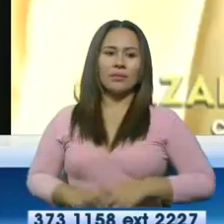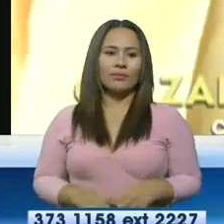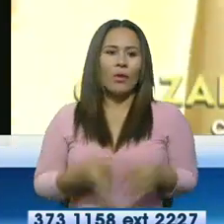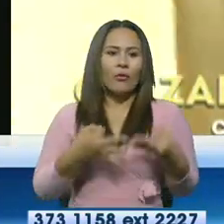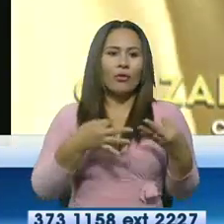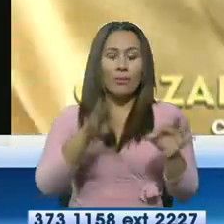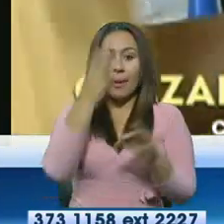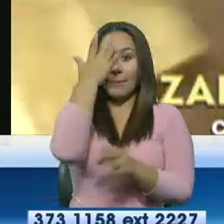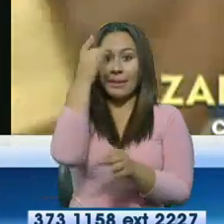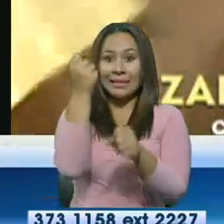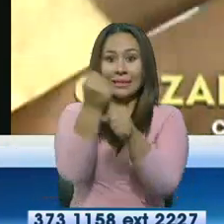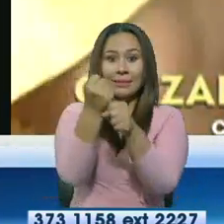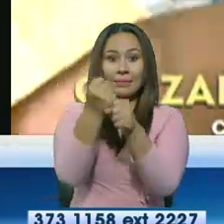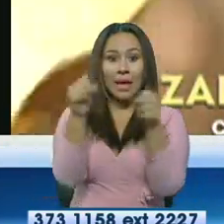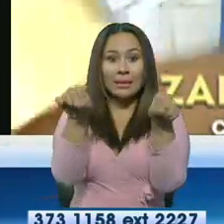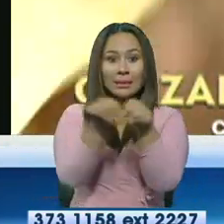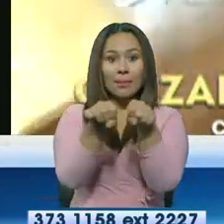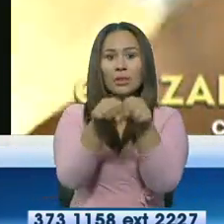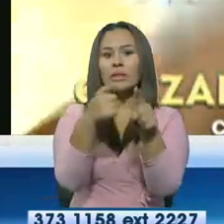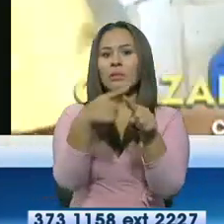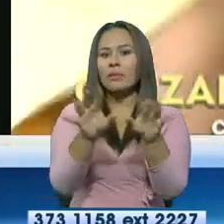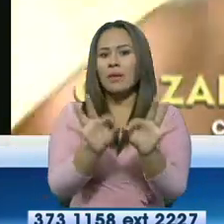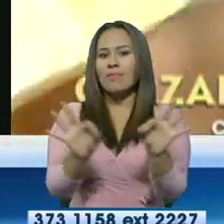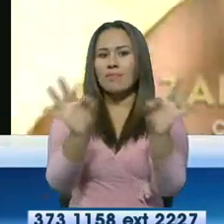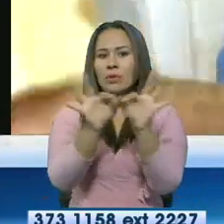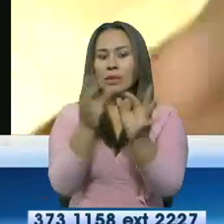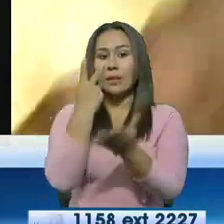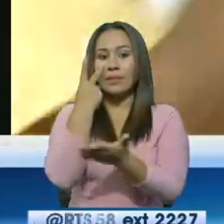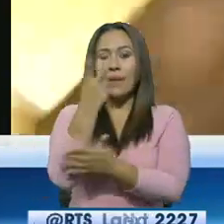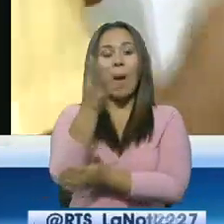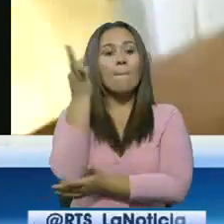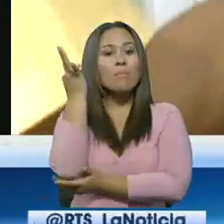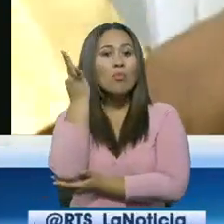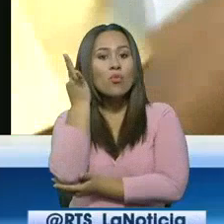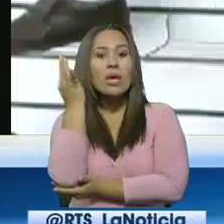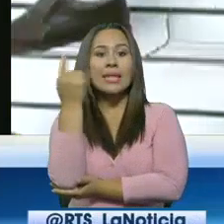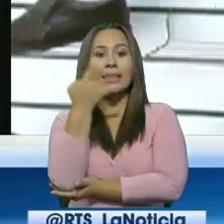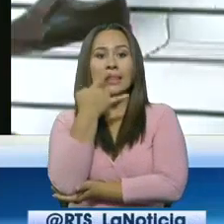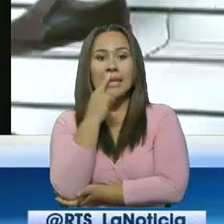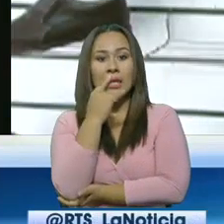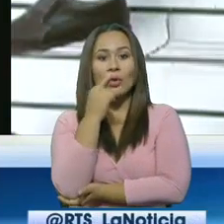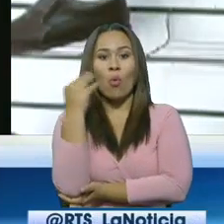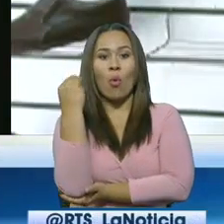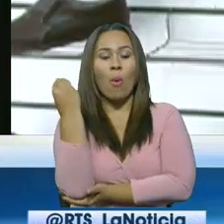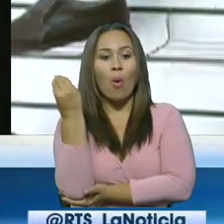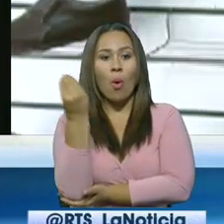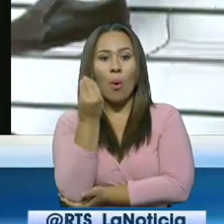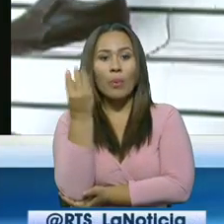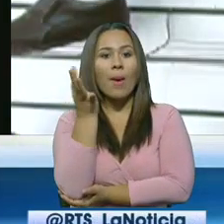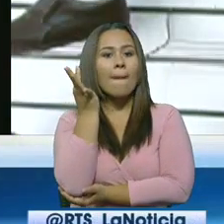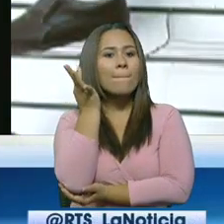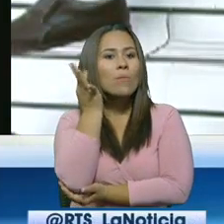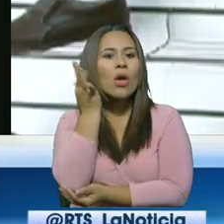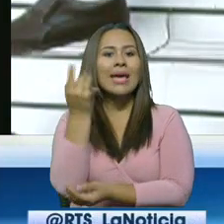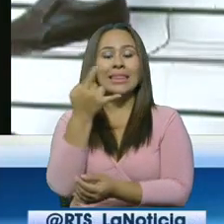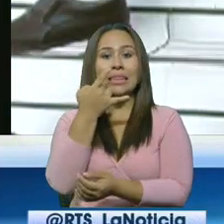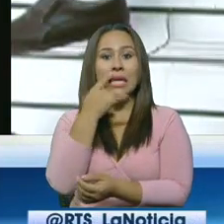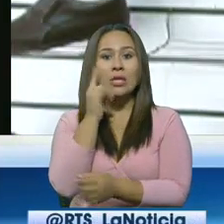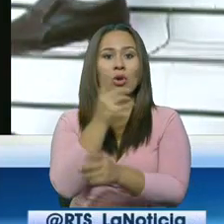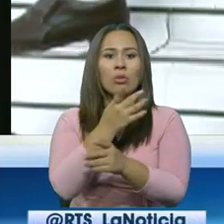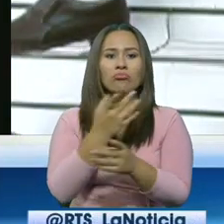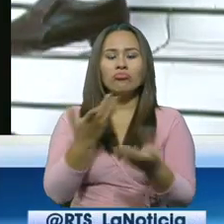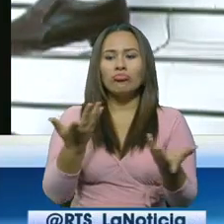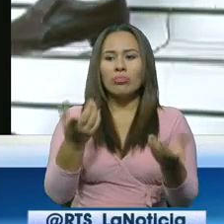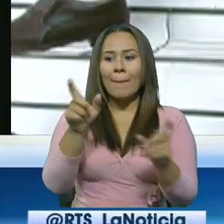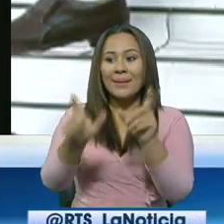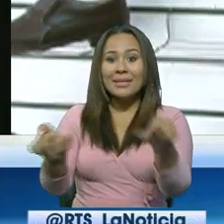del calzado hay algunas líneas mismo, tanto de dama, de niño, de mujer, de gentes especiales, en fin. Y